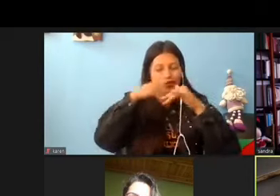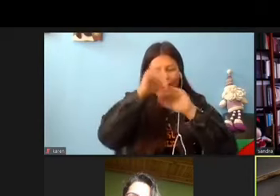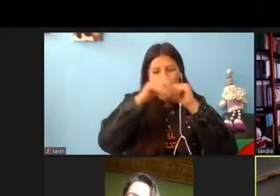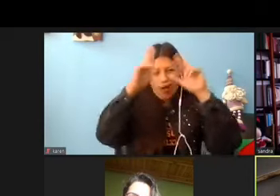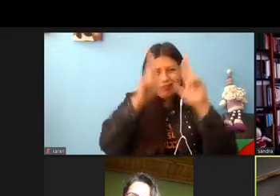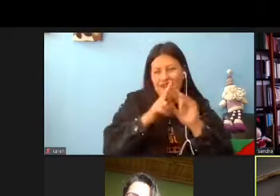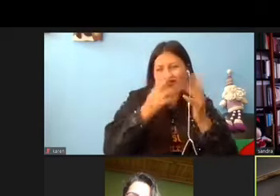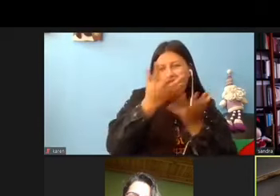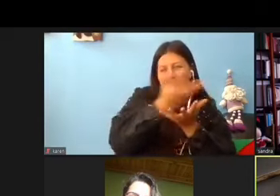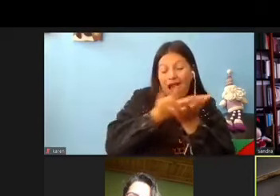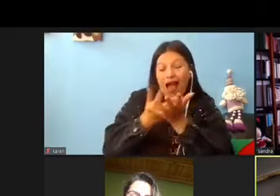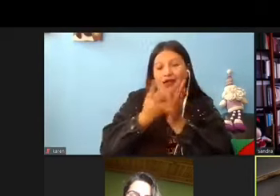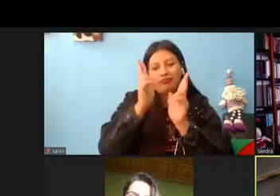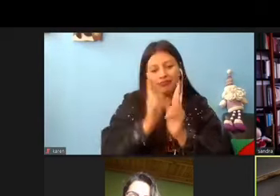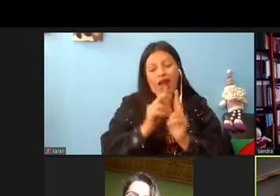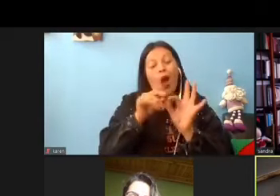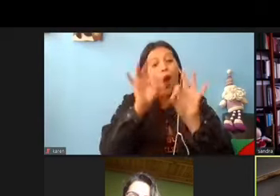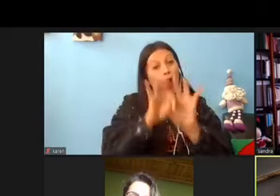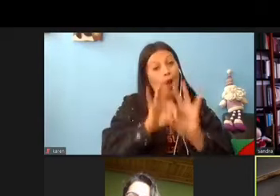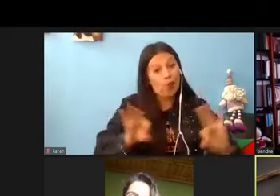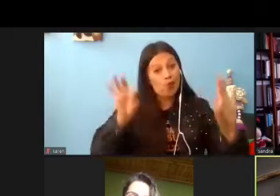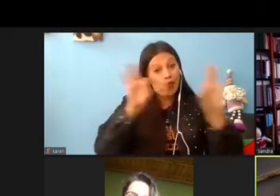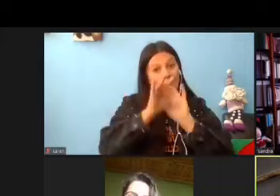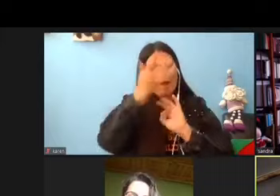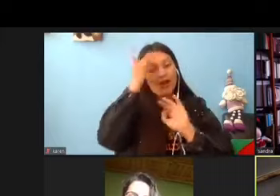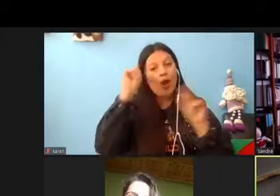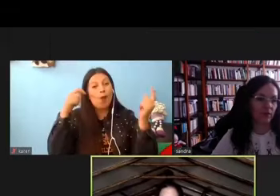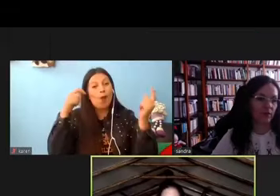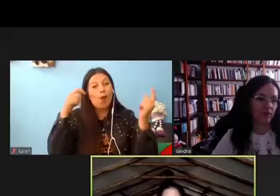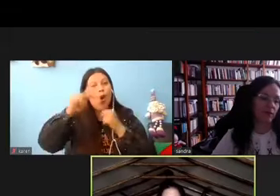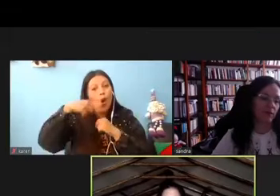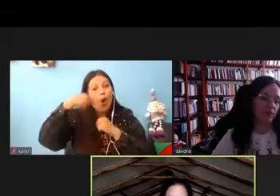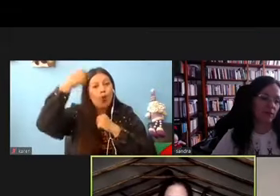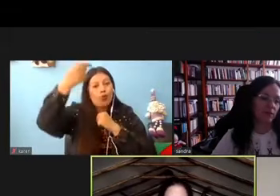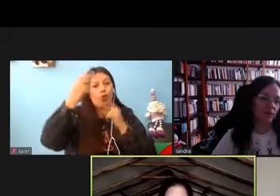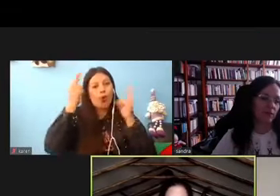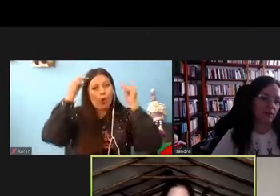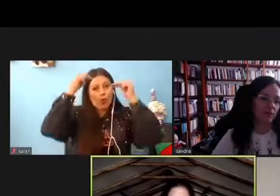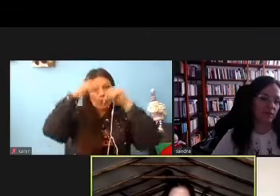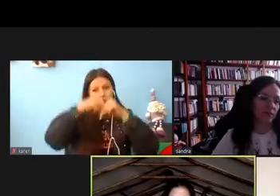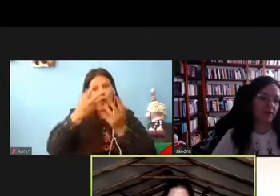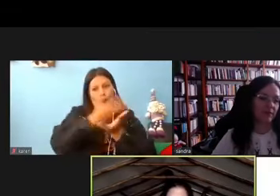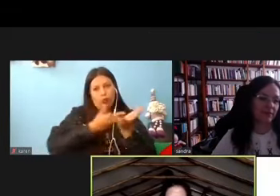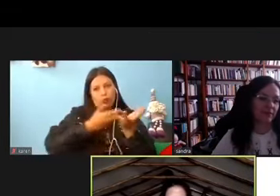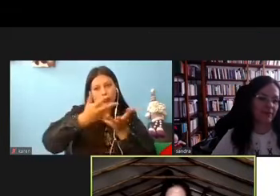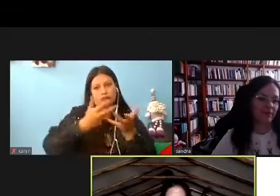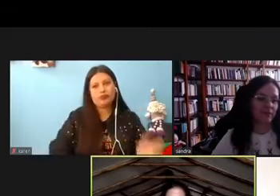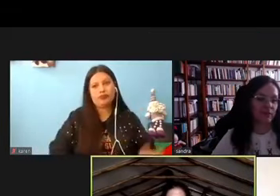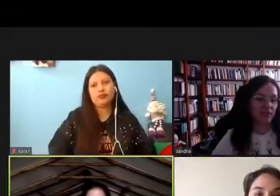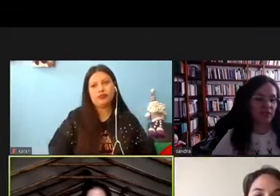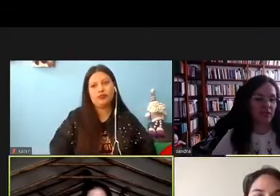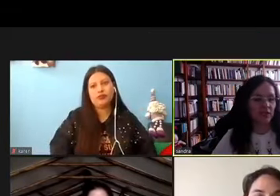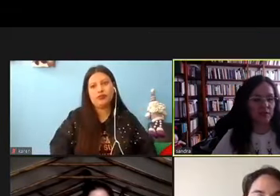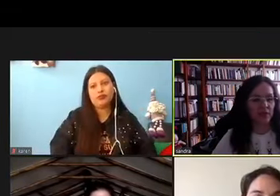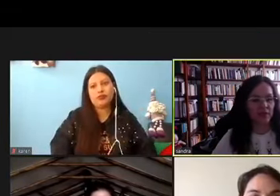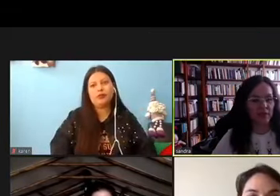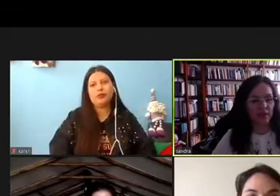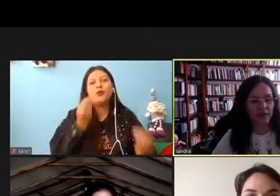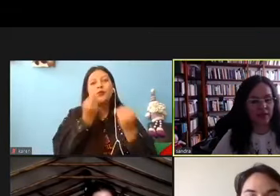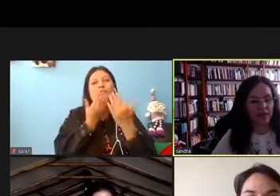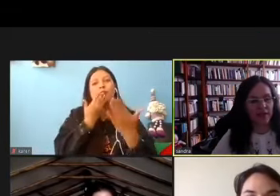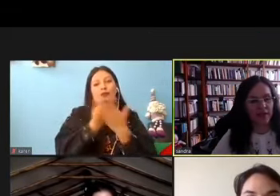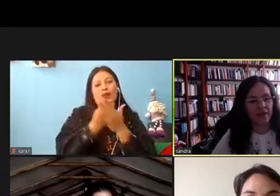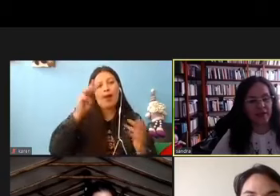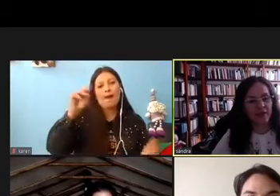para la convocatoria del siguiente, de nuestra siguiente conversación. Muchas gracias, María